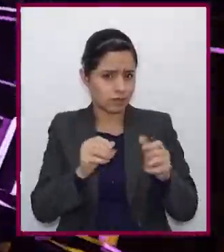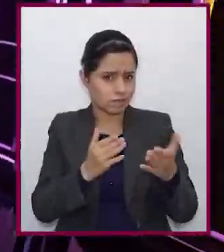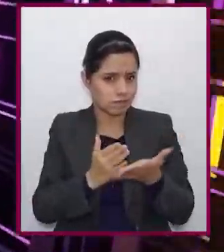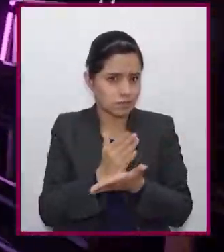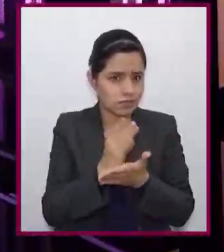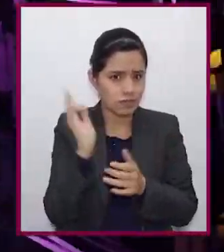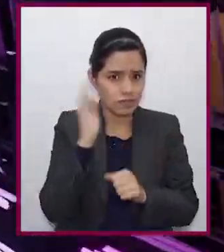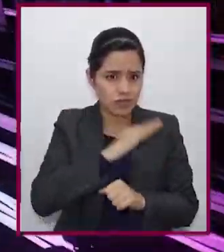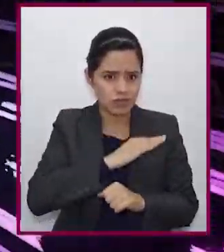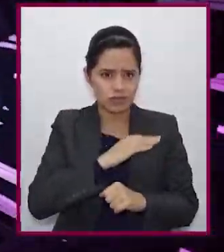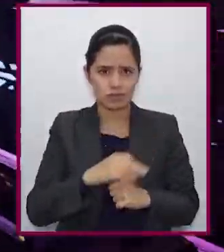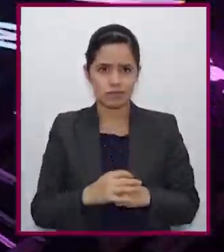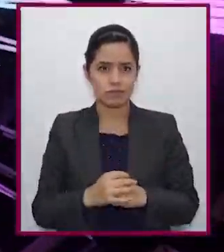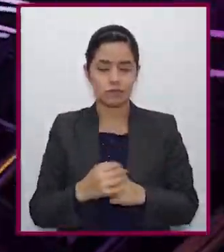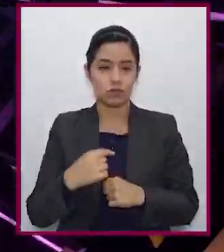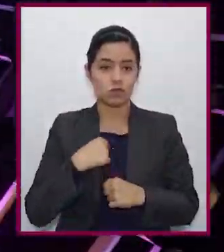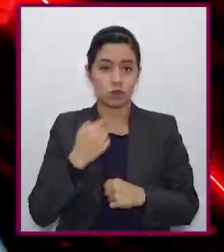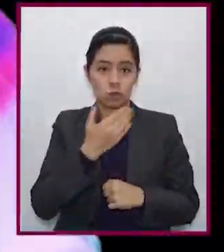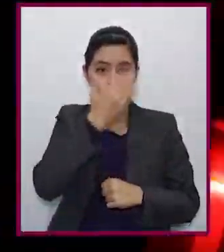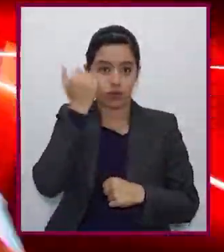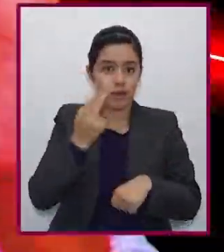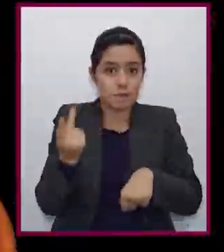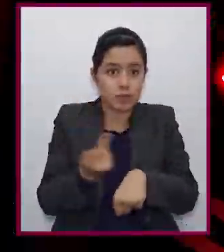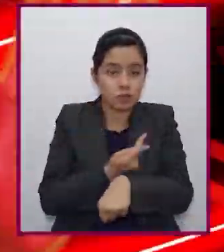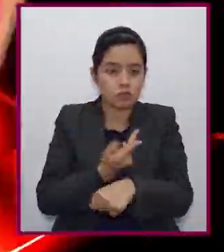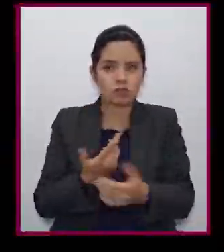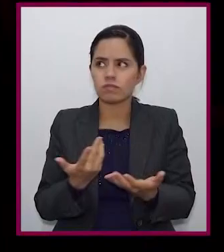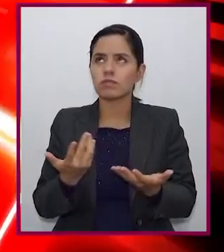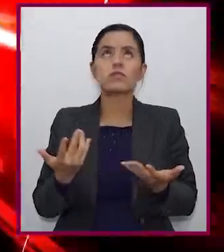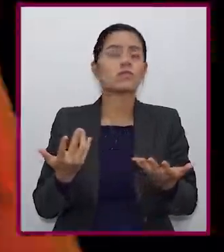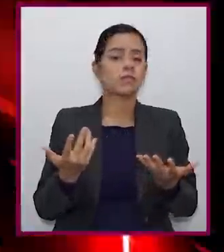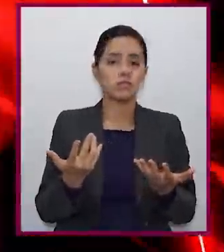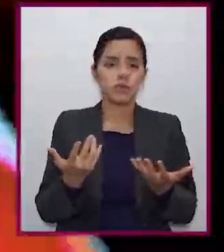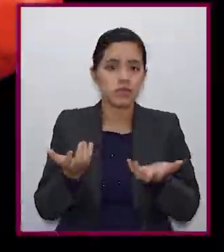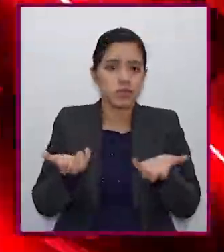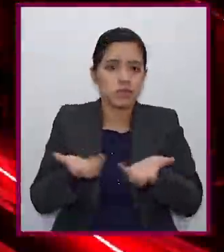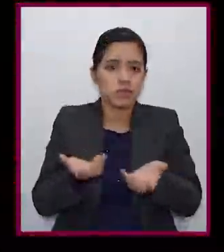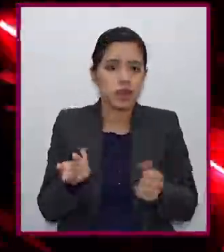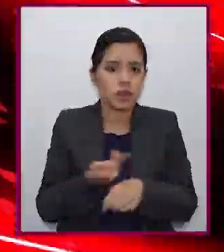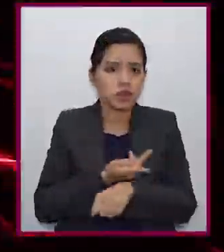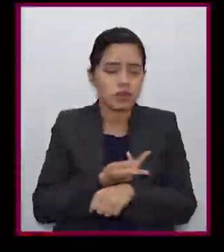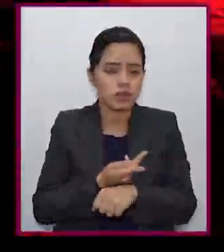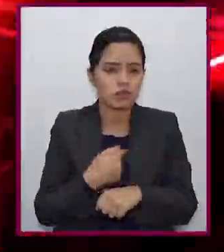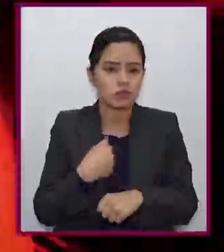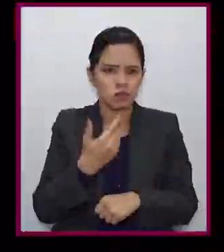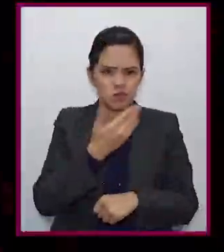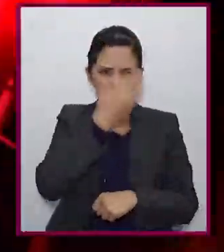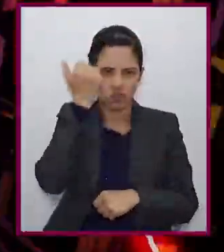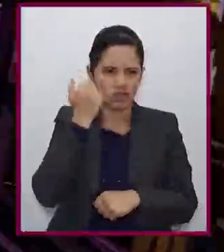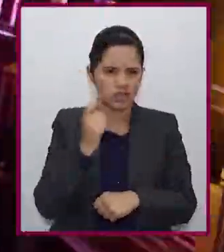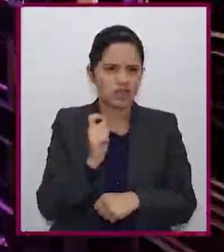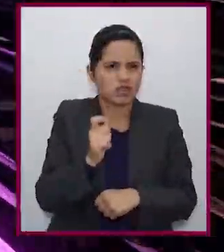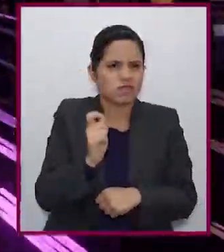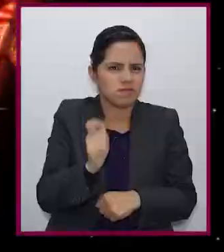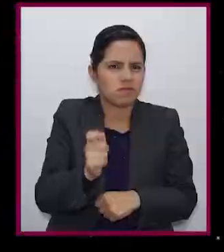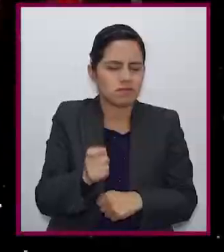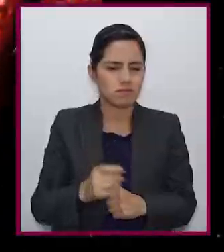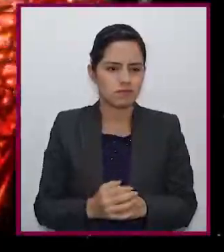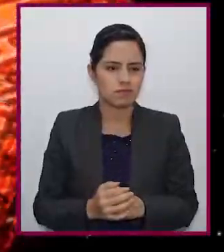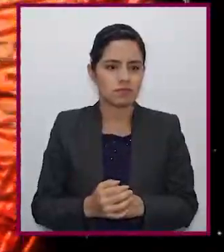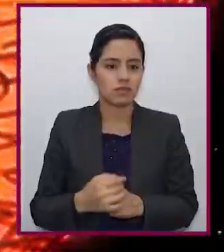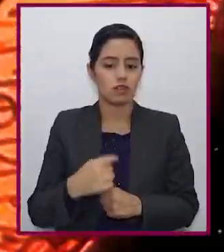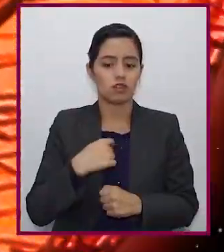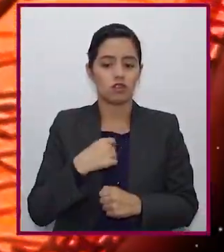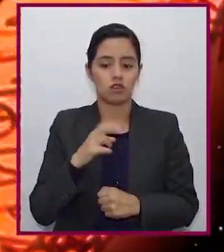Sigo intrigada. ¿Qué habrá sucedido? ¡Ay! ¿Y ahora qué está pasando? No lo sé. ¿De dónde sales tú?